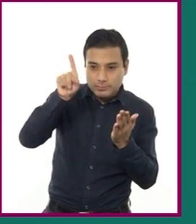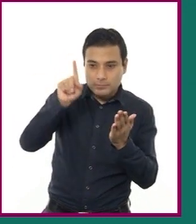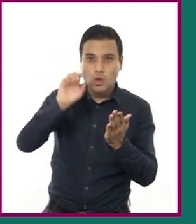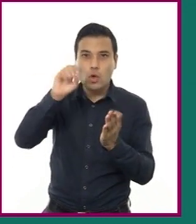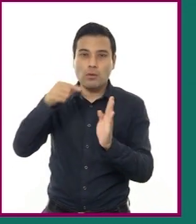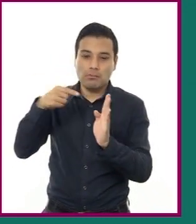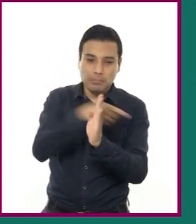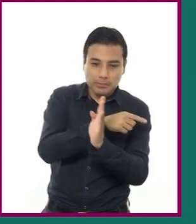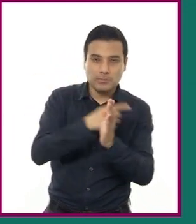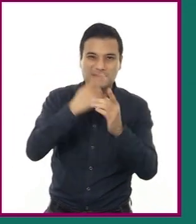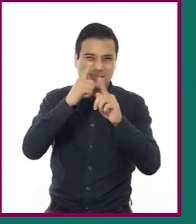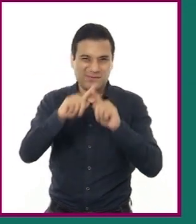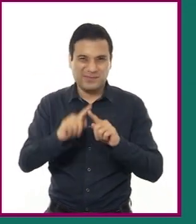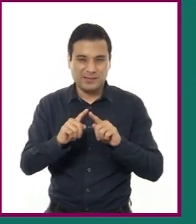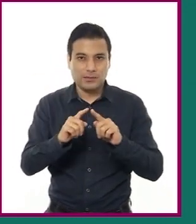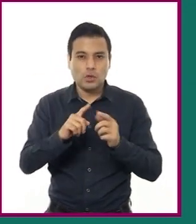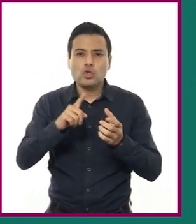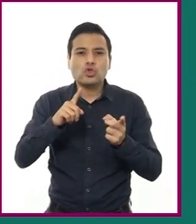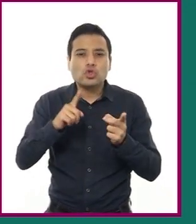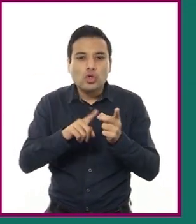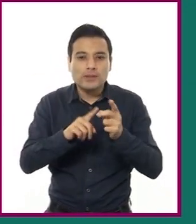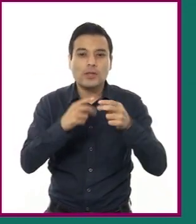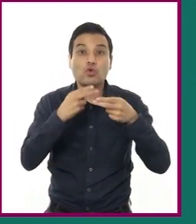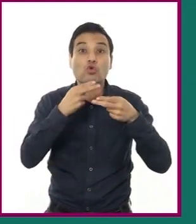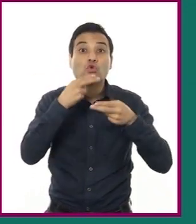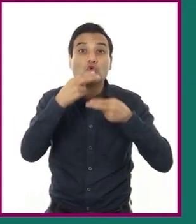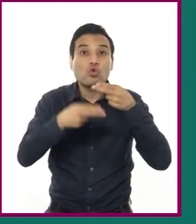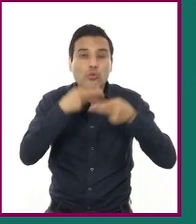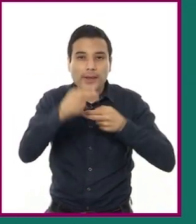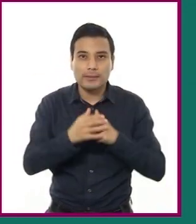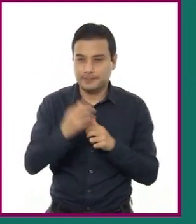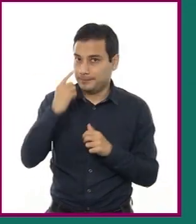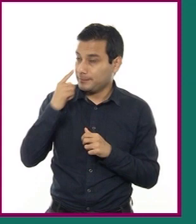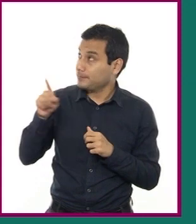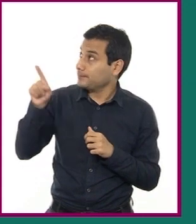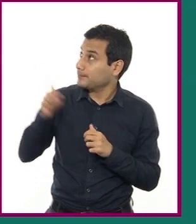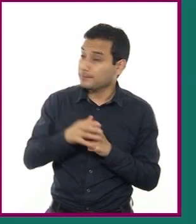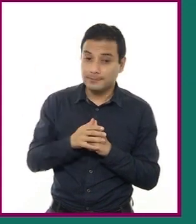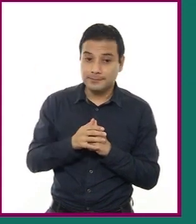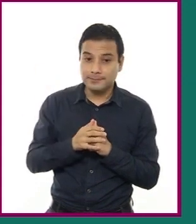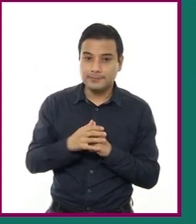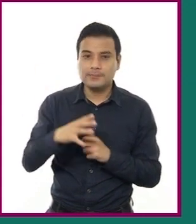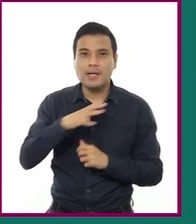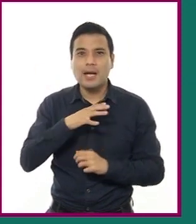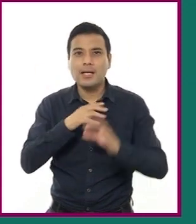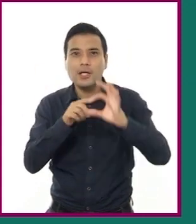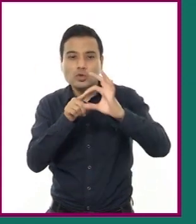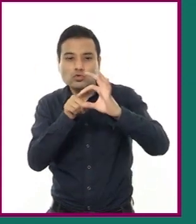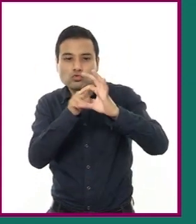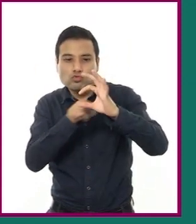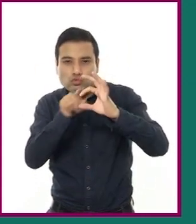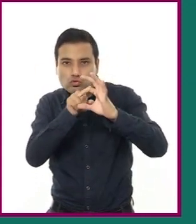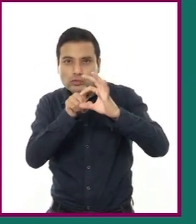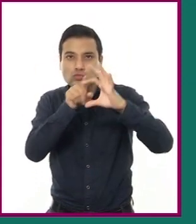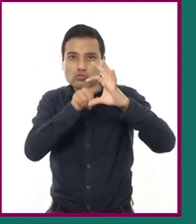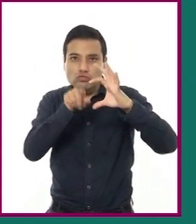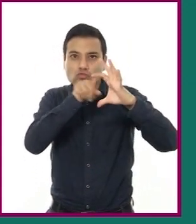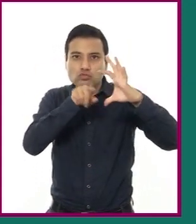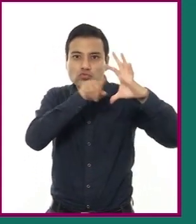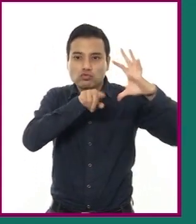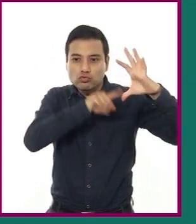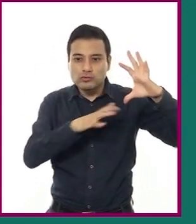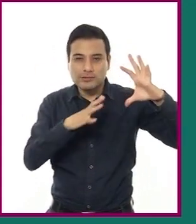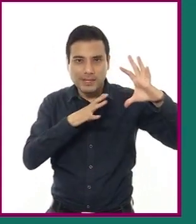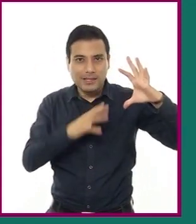nube. Las glorias están formadas por varios anillos concéntricos. En este caso,